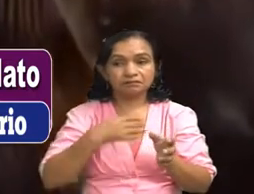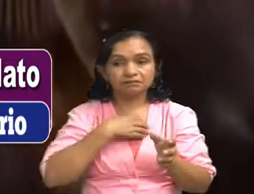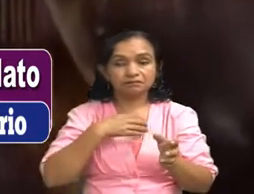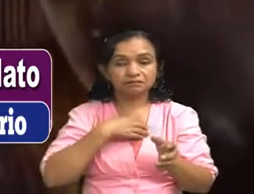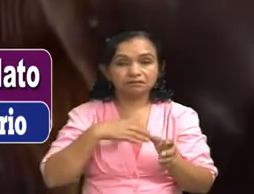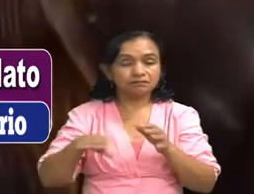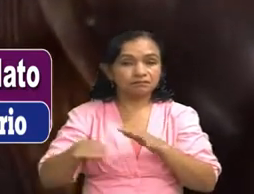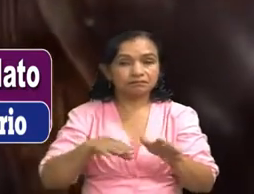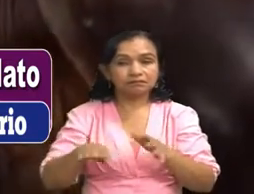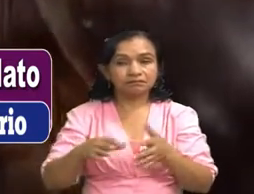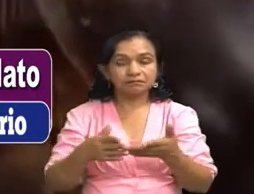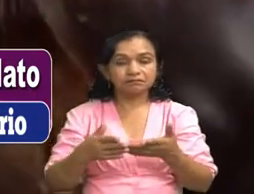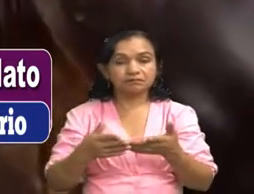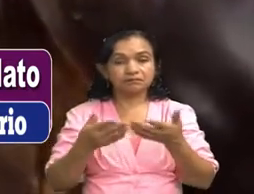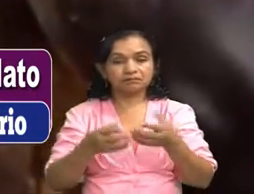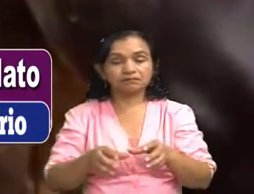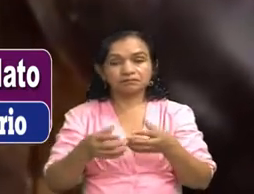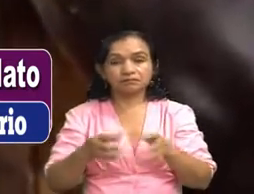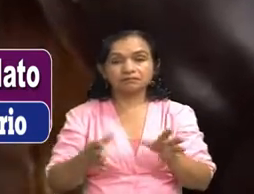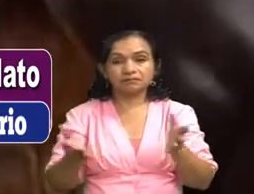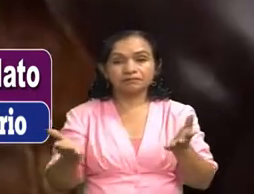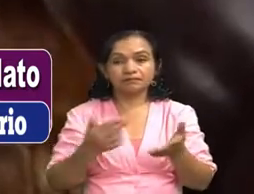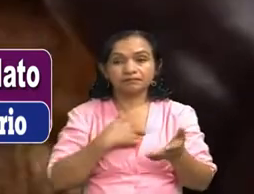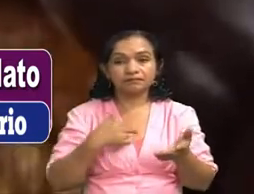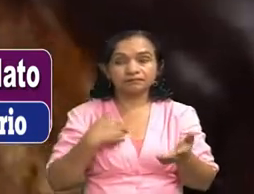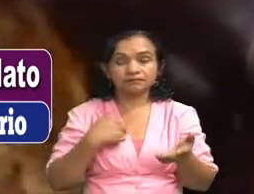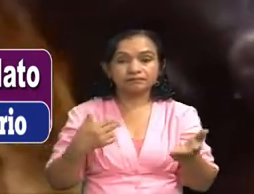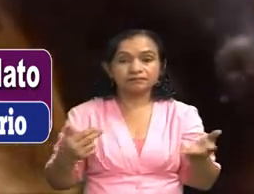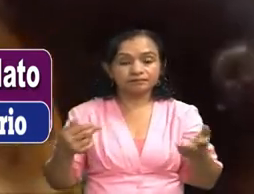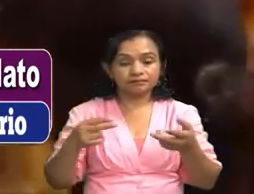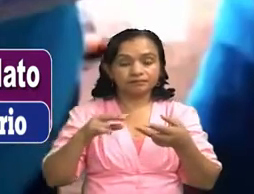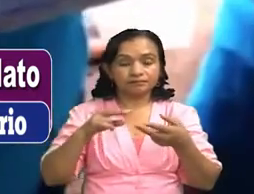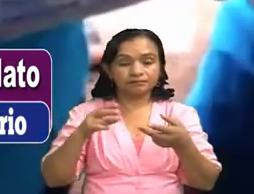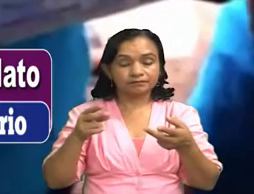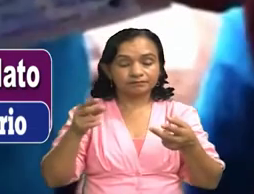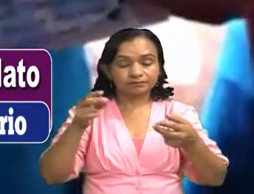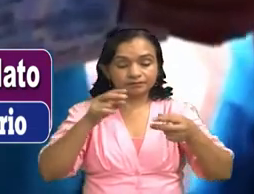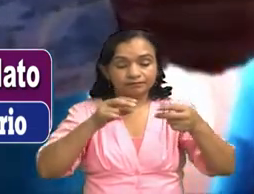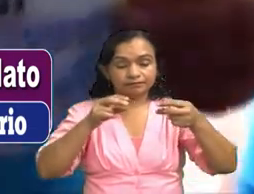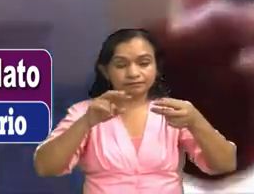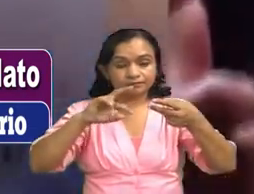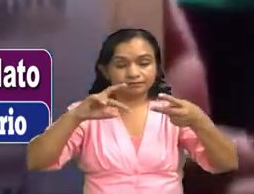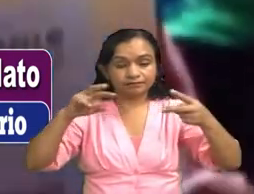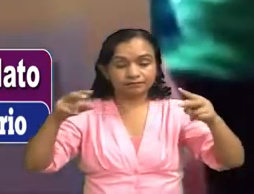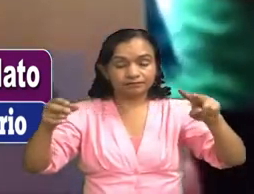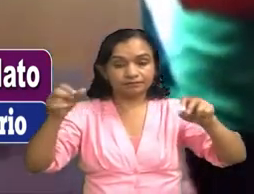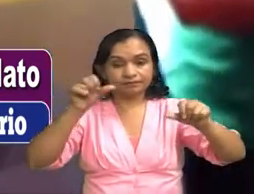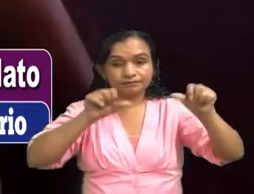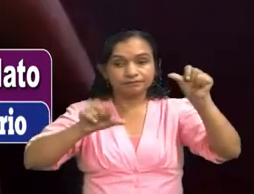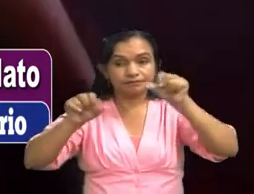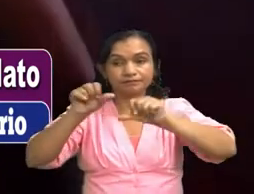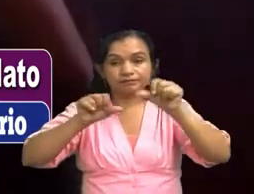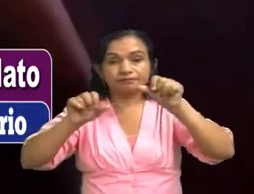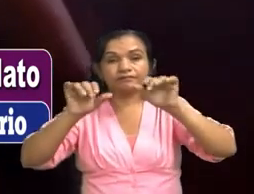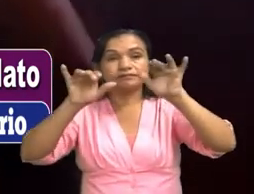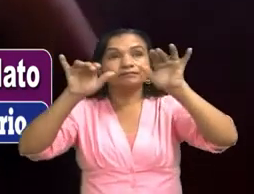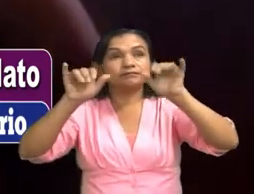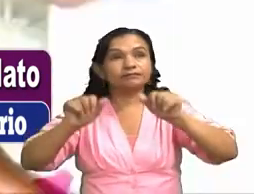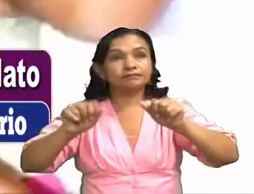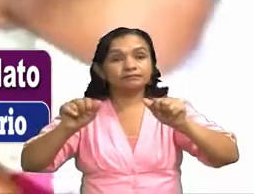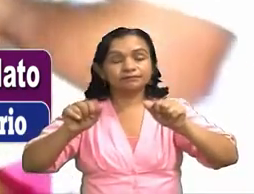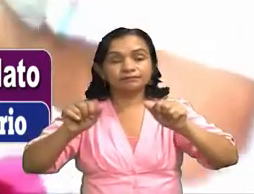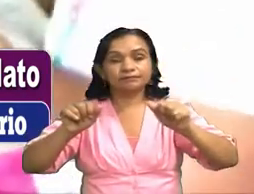no se lo permite, es ponedora. Entonces, al hacer los cruces, iban a quedar en campo ya